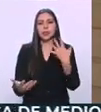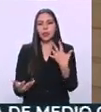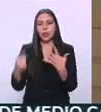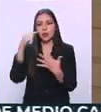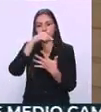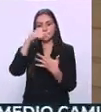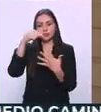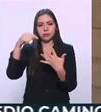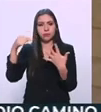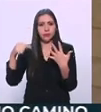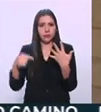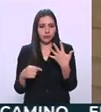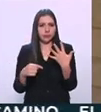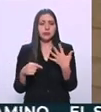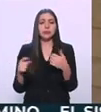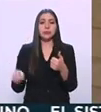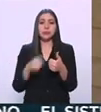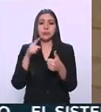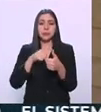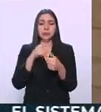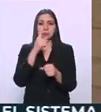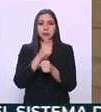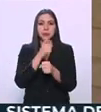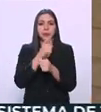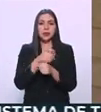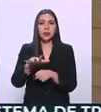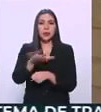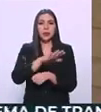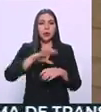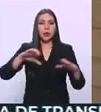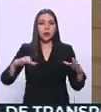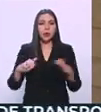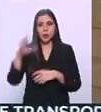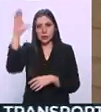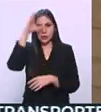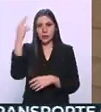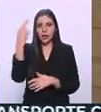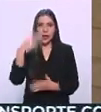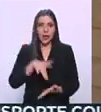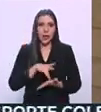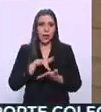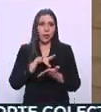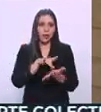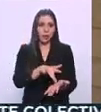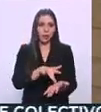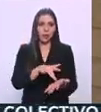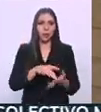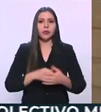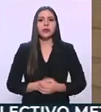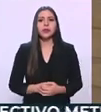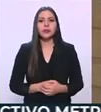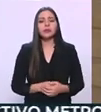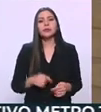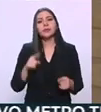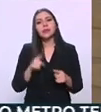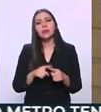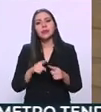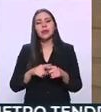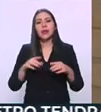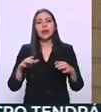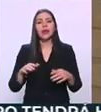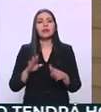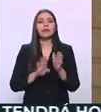primero de ellos es el apoyo a la comunidad científica. No podemos recuperar esta ciencia, este